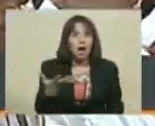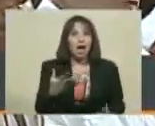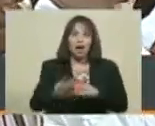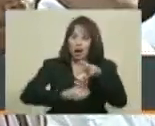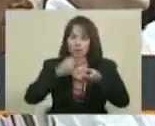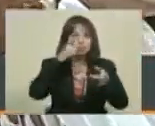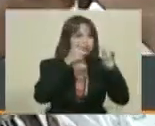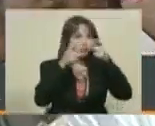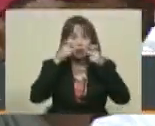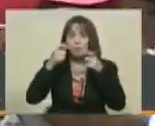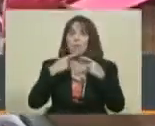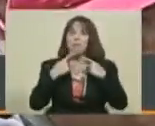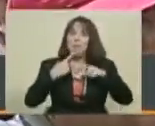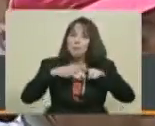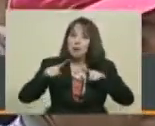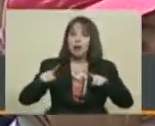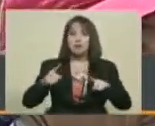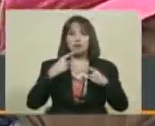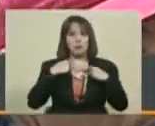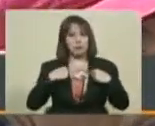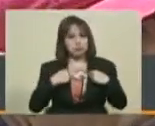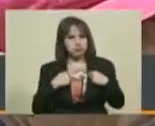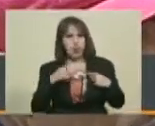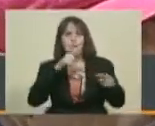Pero yo me pregunto,